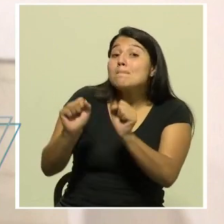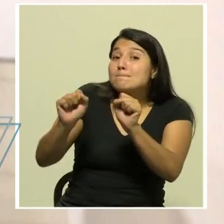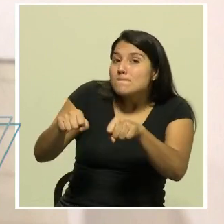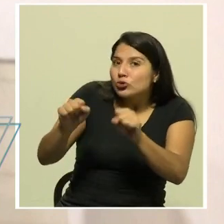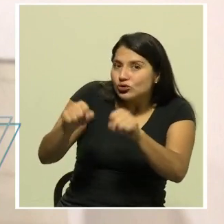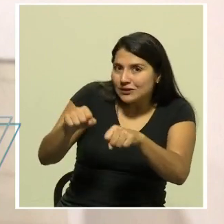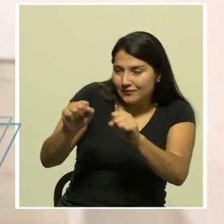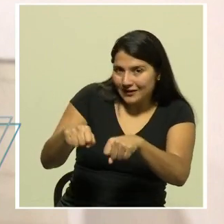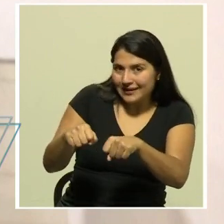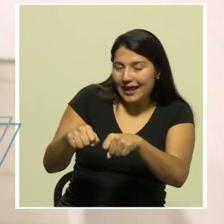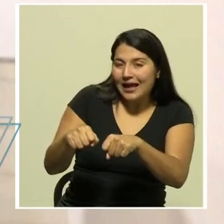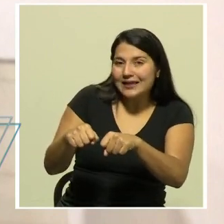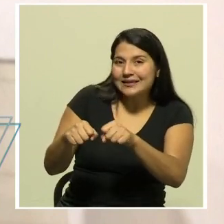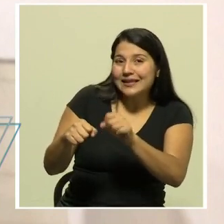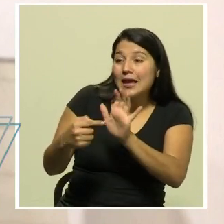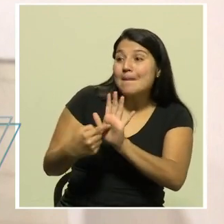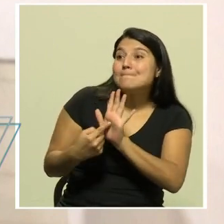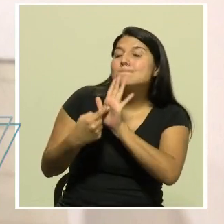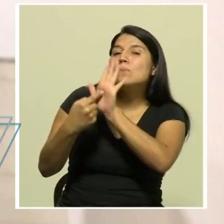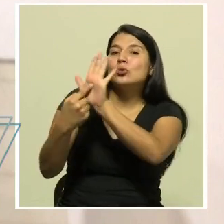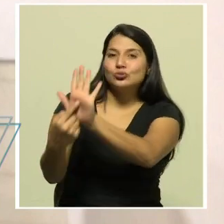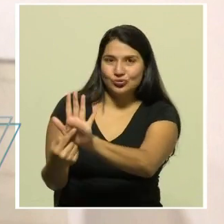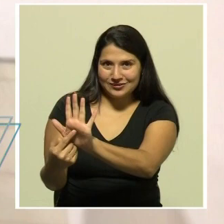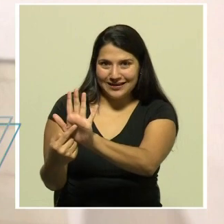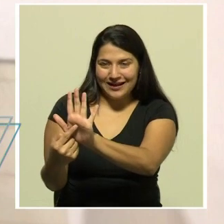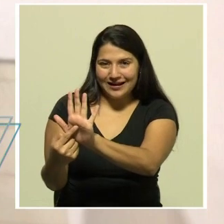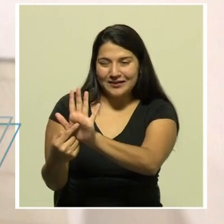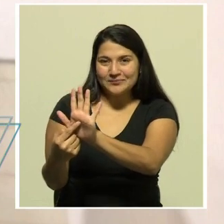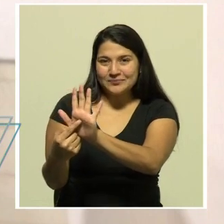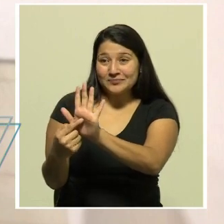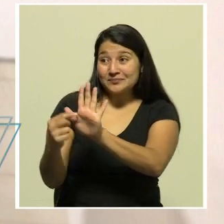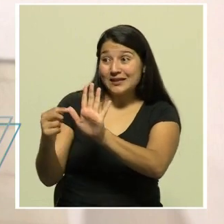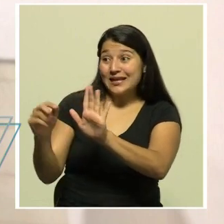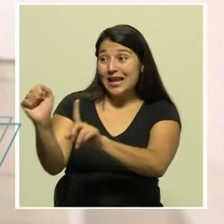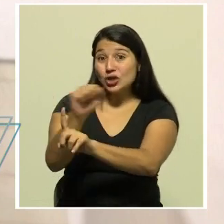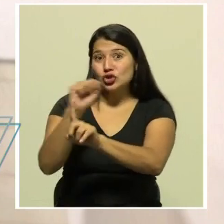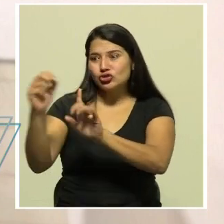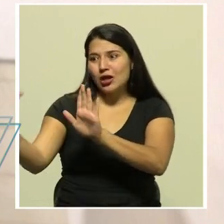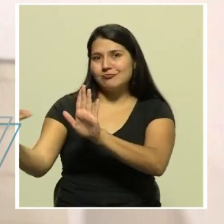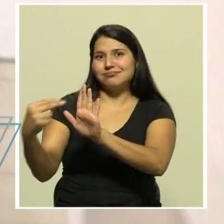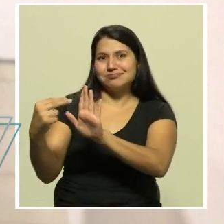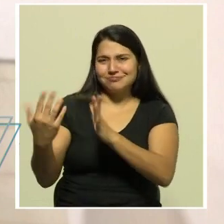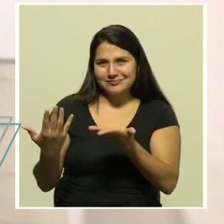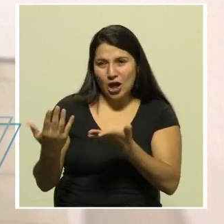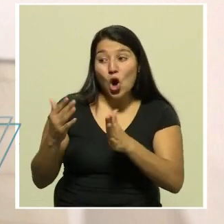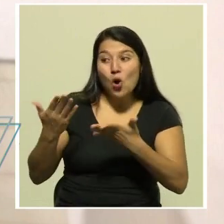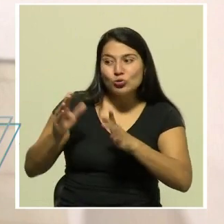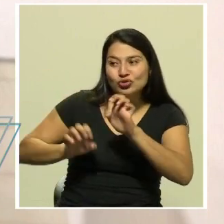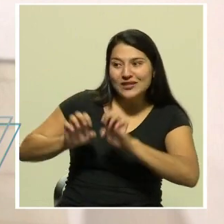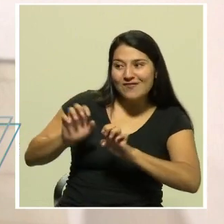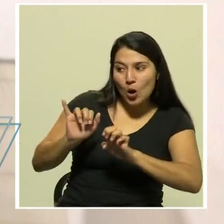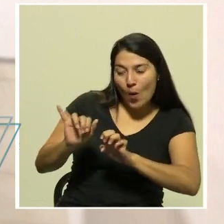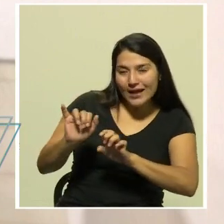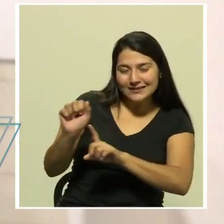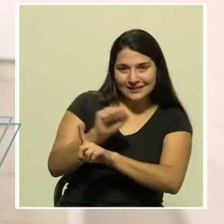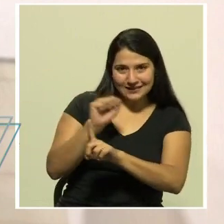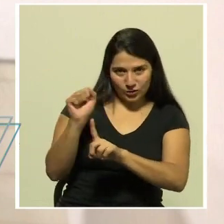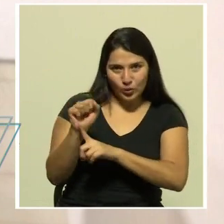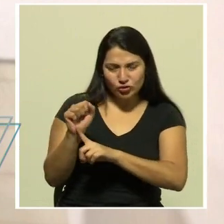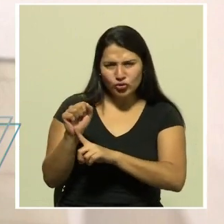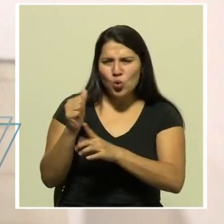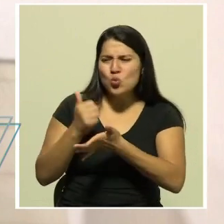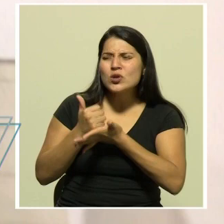de contexto y la mirada social el estudio y la evaluación de este tipo de fenómenos. Un subsidio